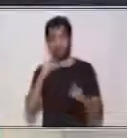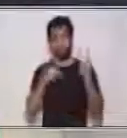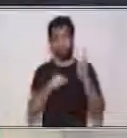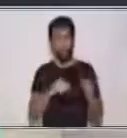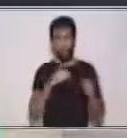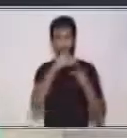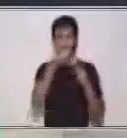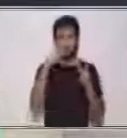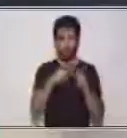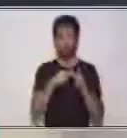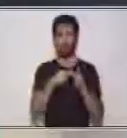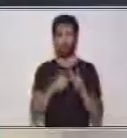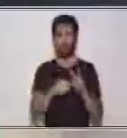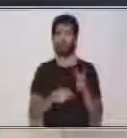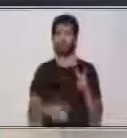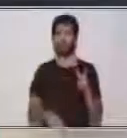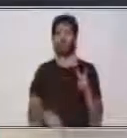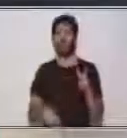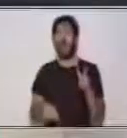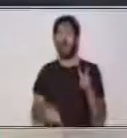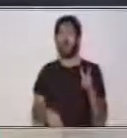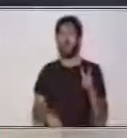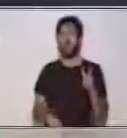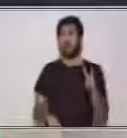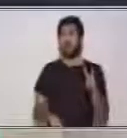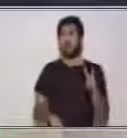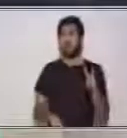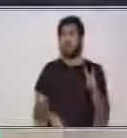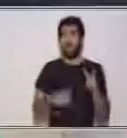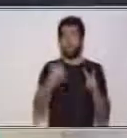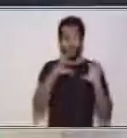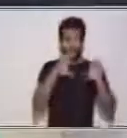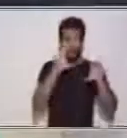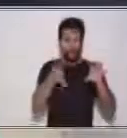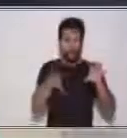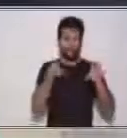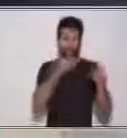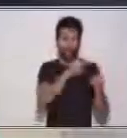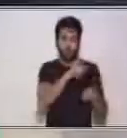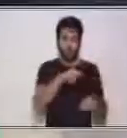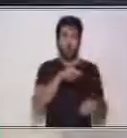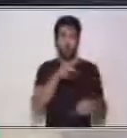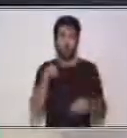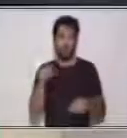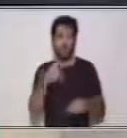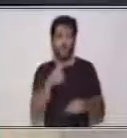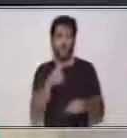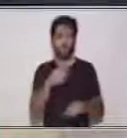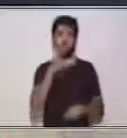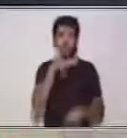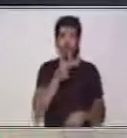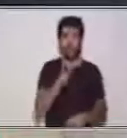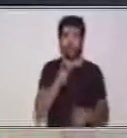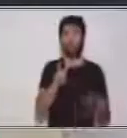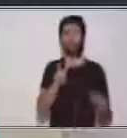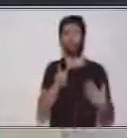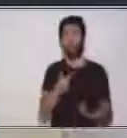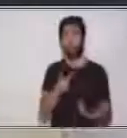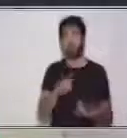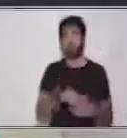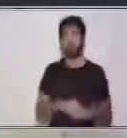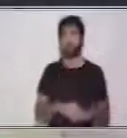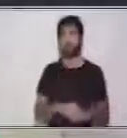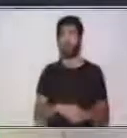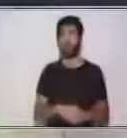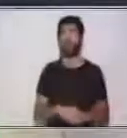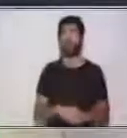sería Alejandra y Carlos, los núcleos al ser un sujeto compuesto, porque tiene dos núcleos,